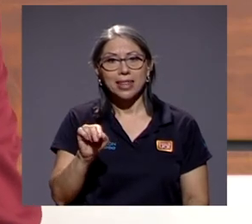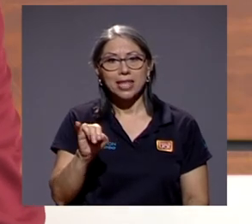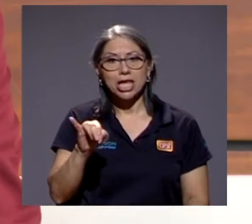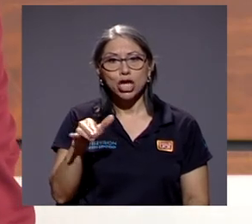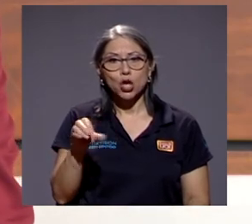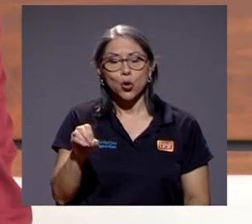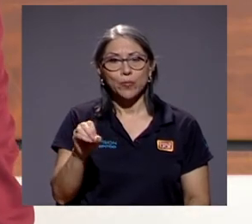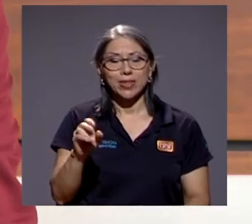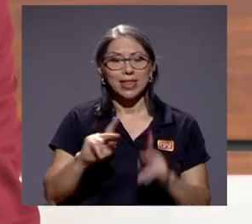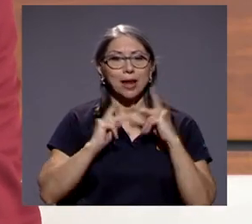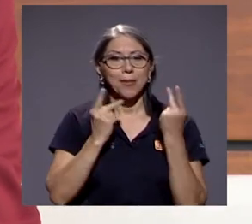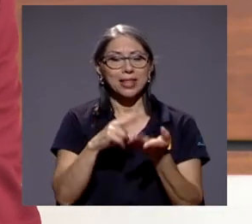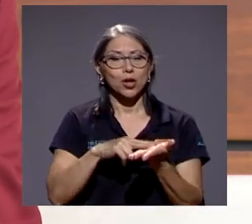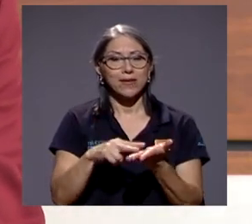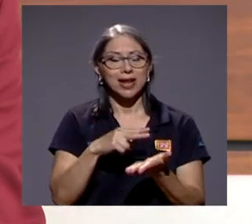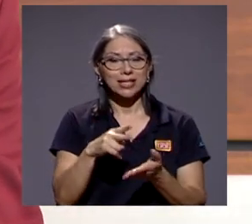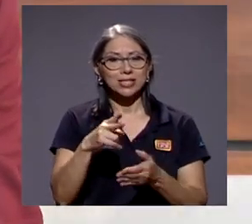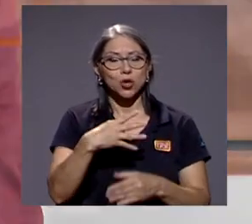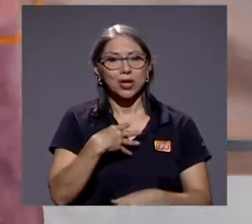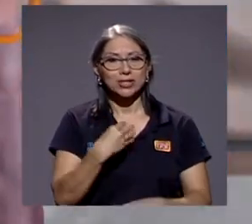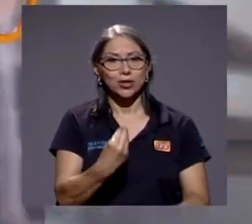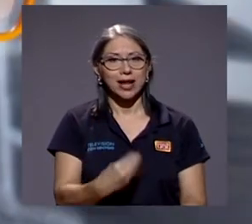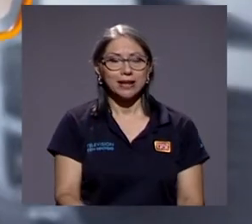nacional vamos a ver qué nos dice